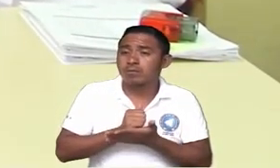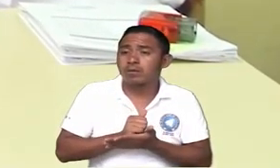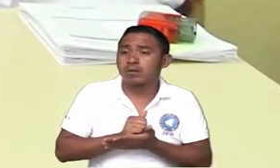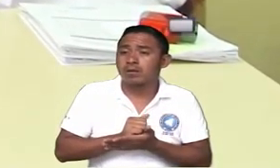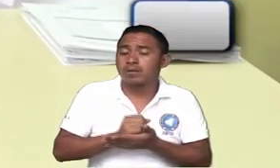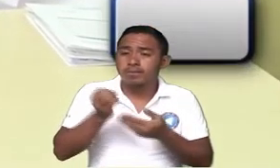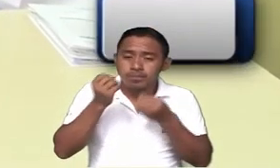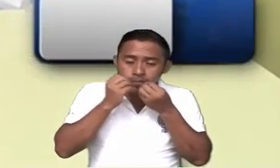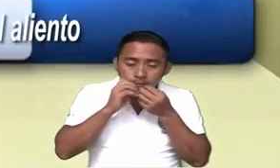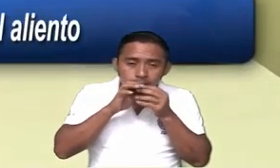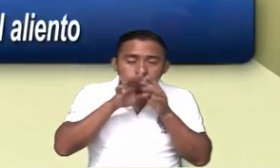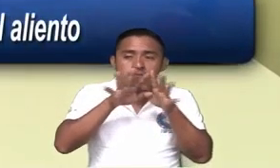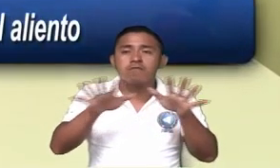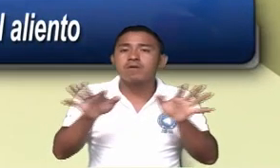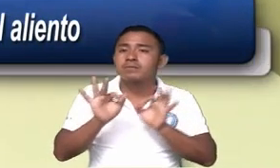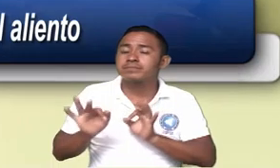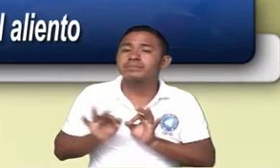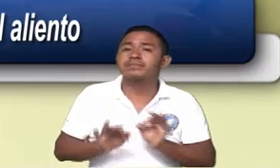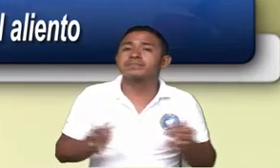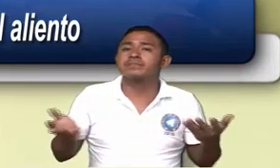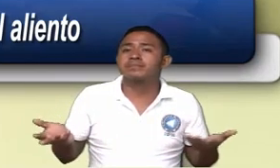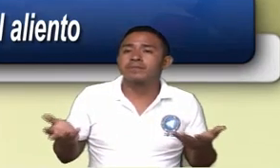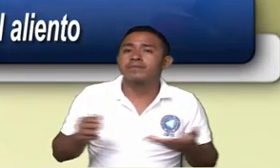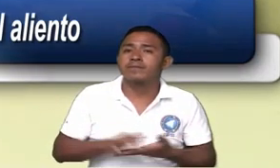fresco. Es decir, que pueden ser